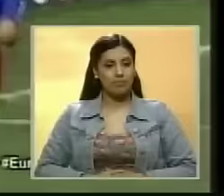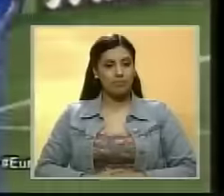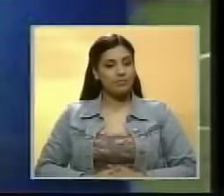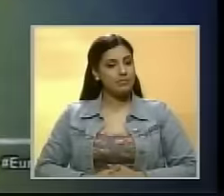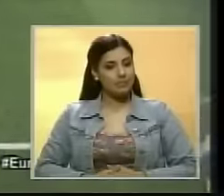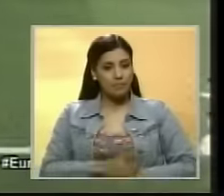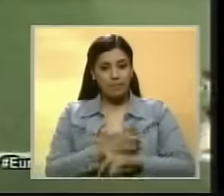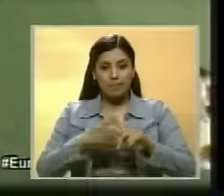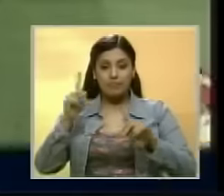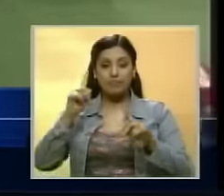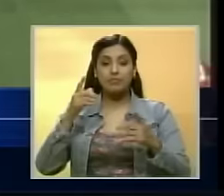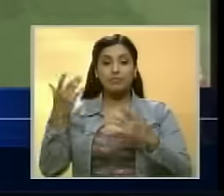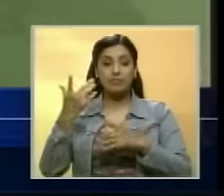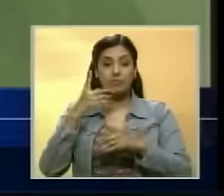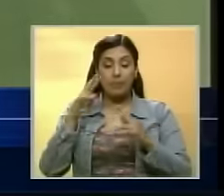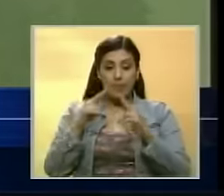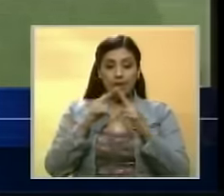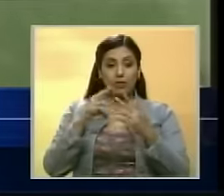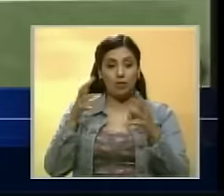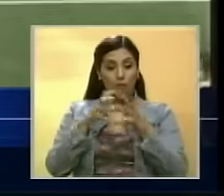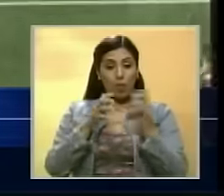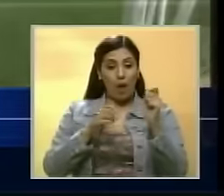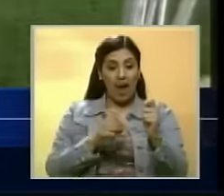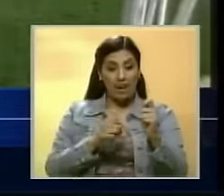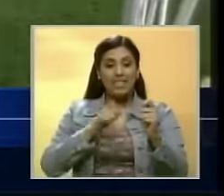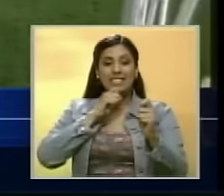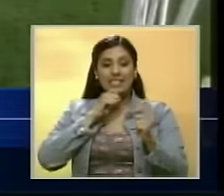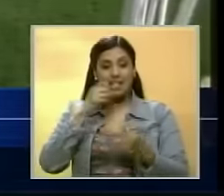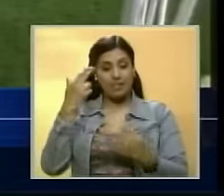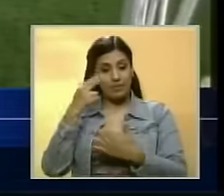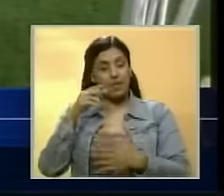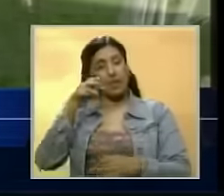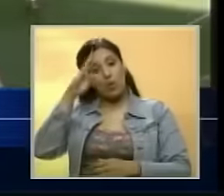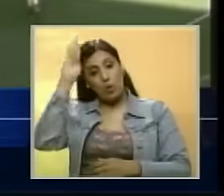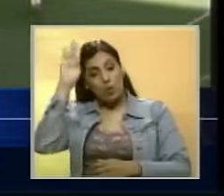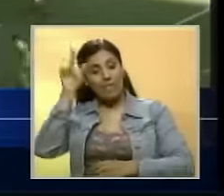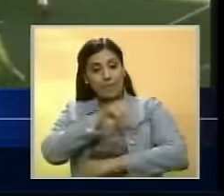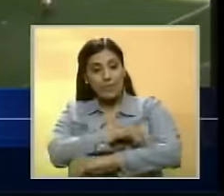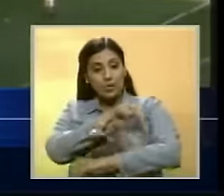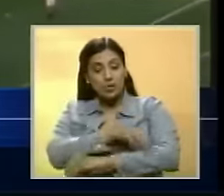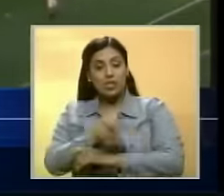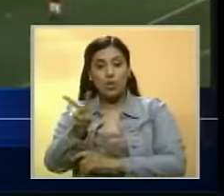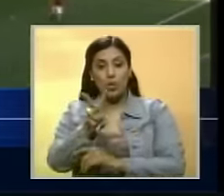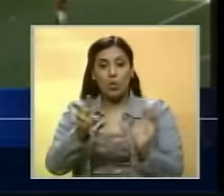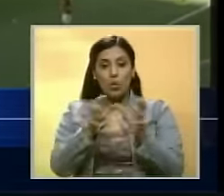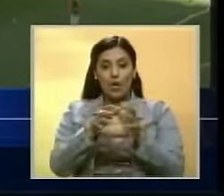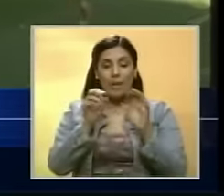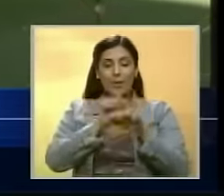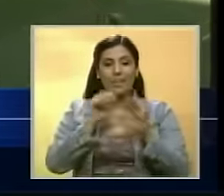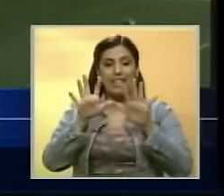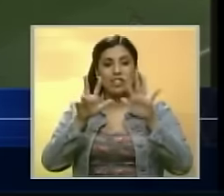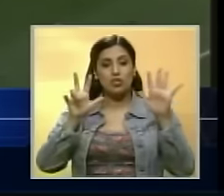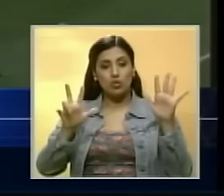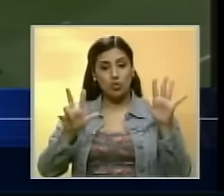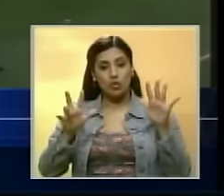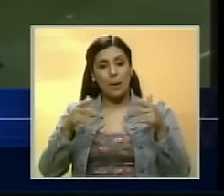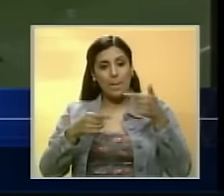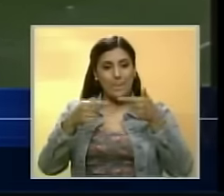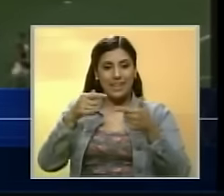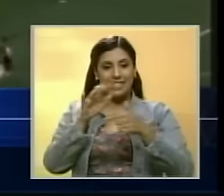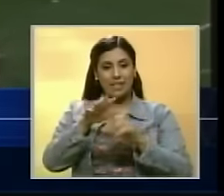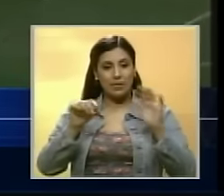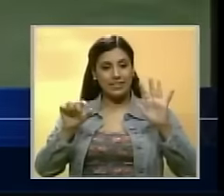payer en el otro encuentro el grupo a rumania y Suiza igualaron un gol Stan adelantó a los rumanos al minuto 18 y memedi empató